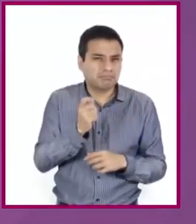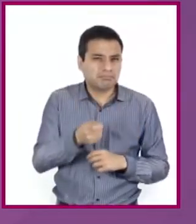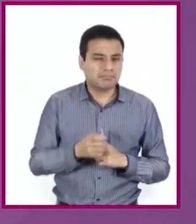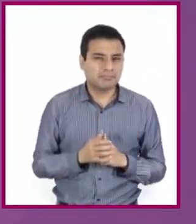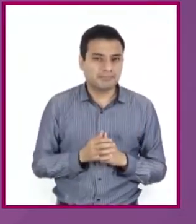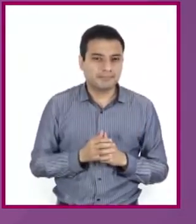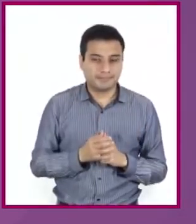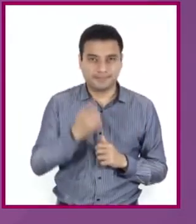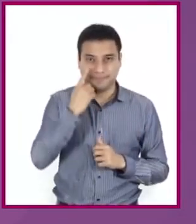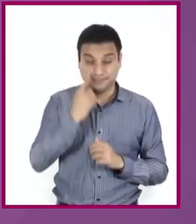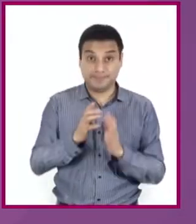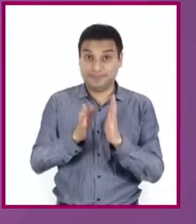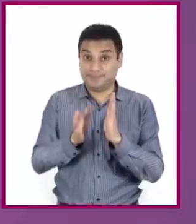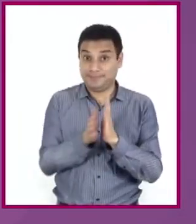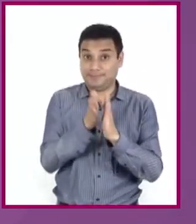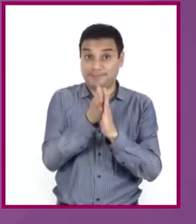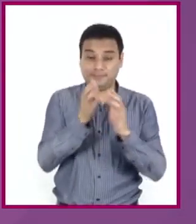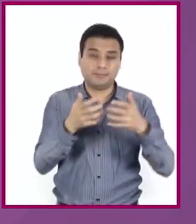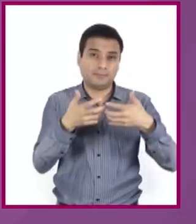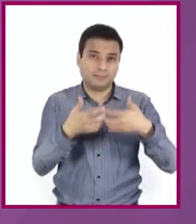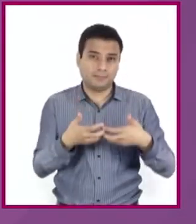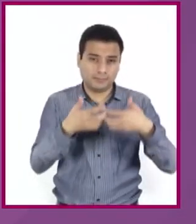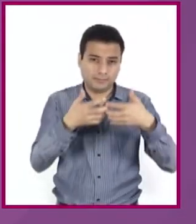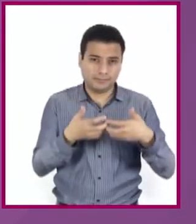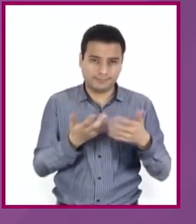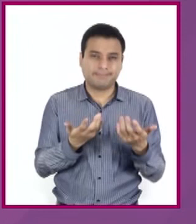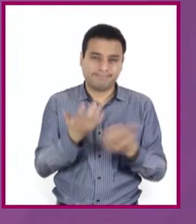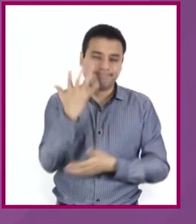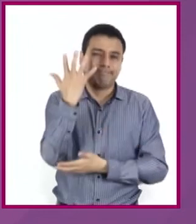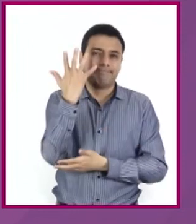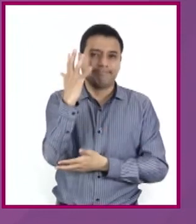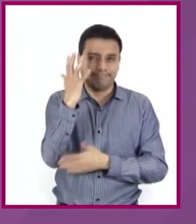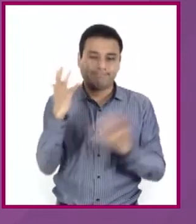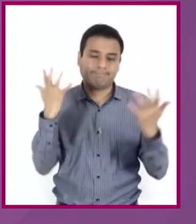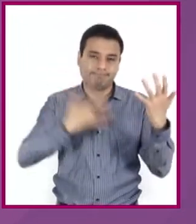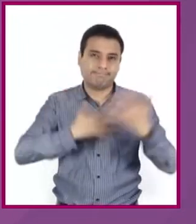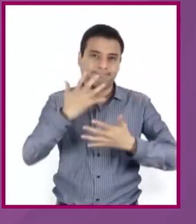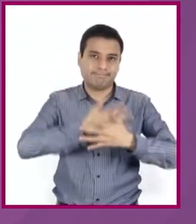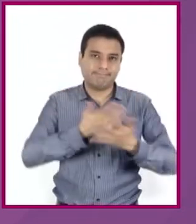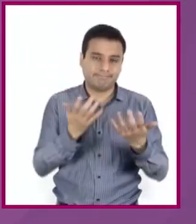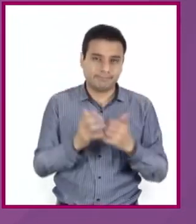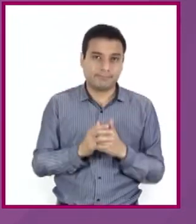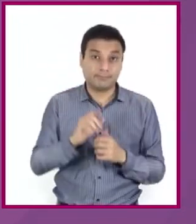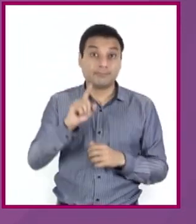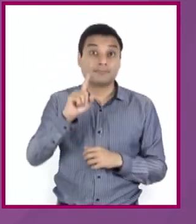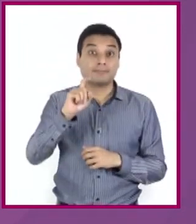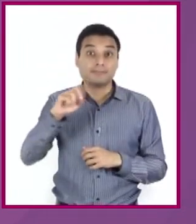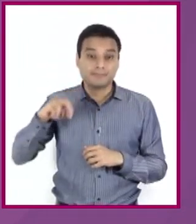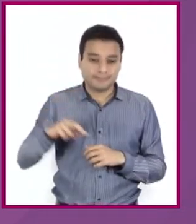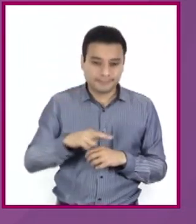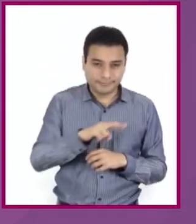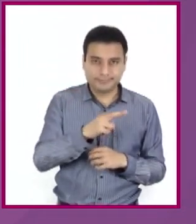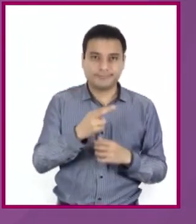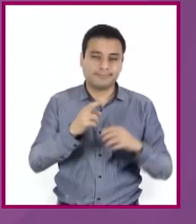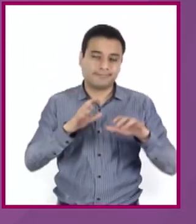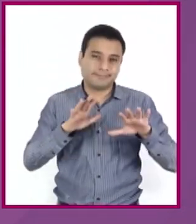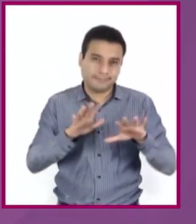Al construir las plantas hay pérdida de áreas verdes, desvío de agua de ríos o lagos,